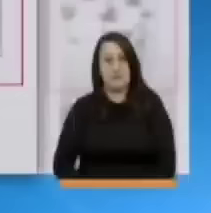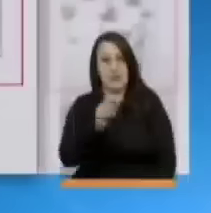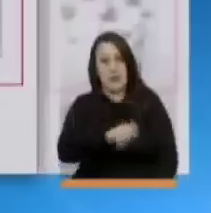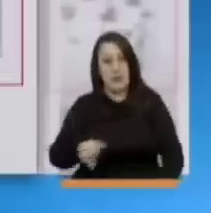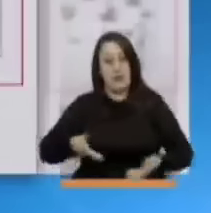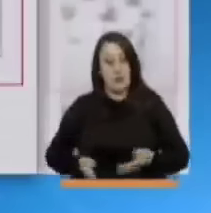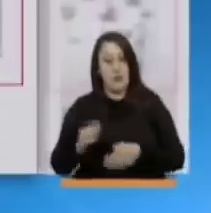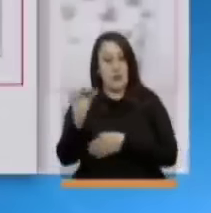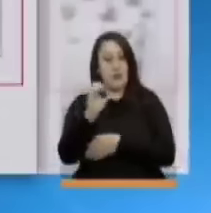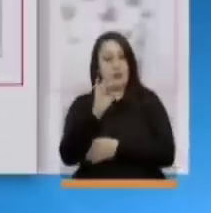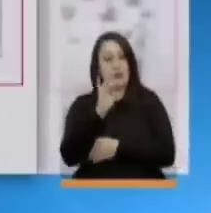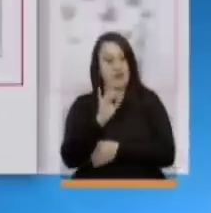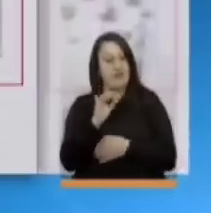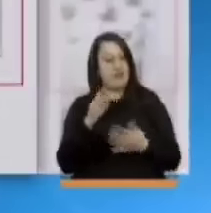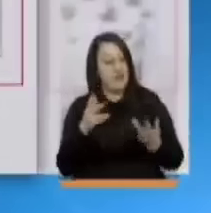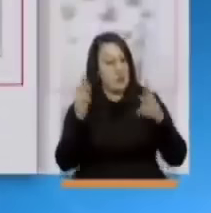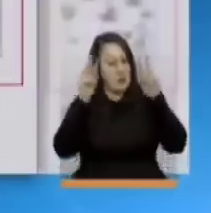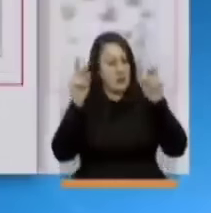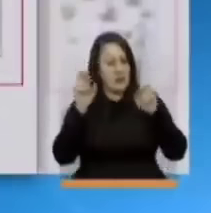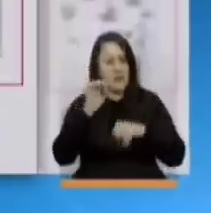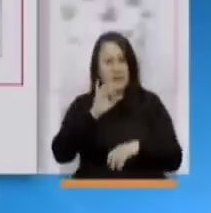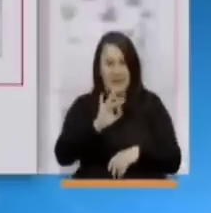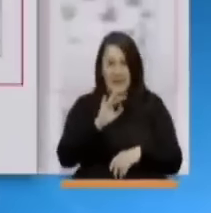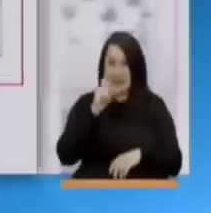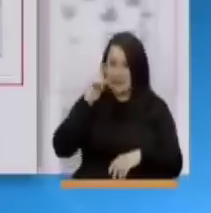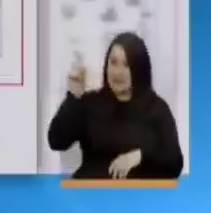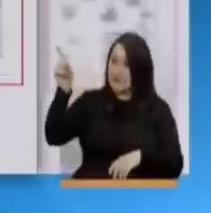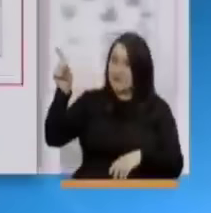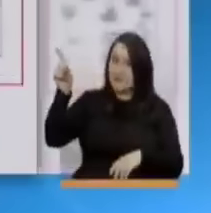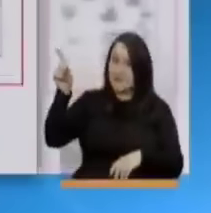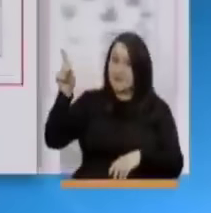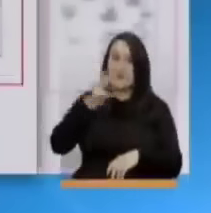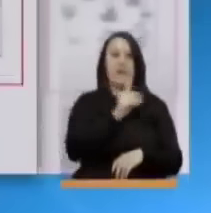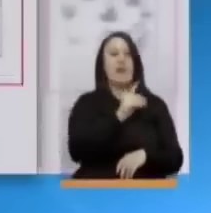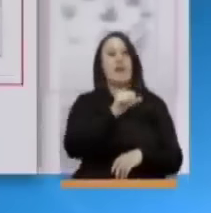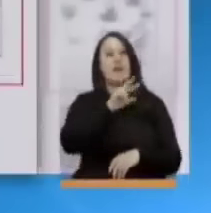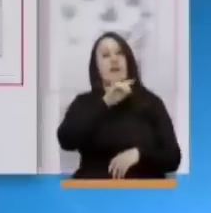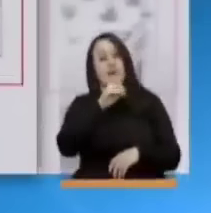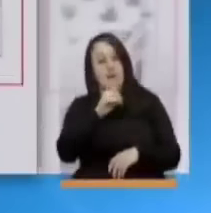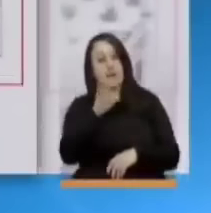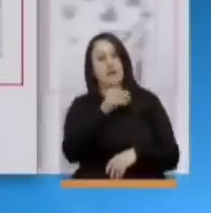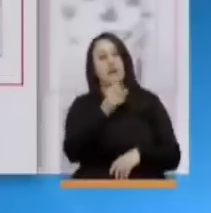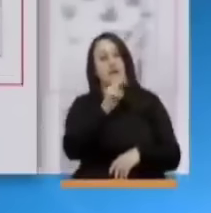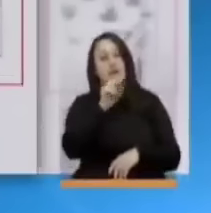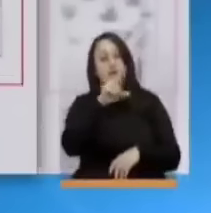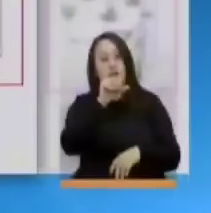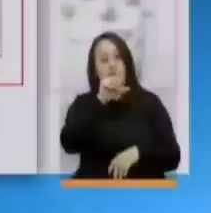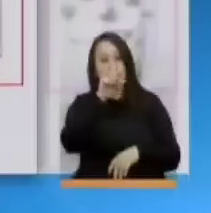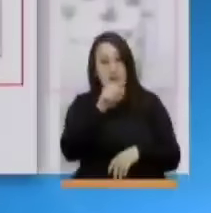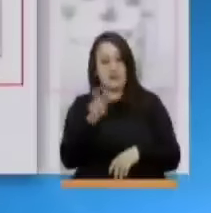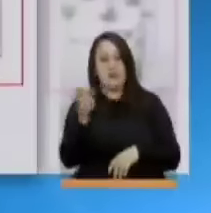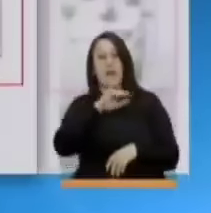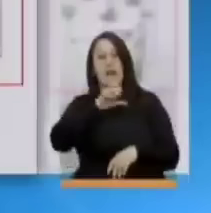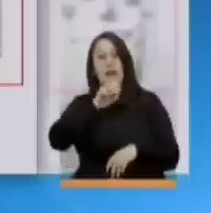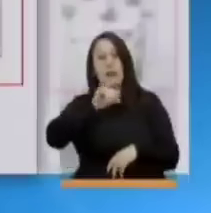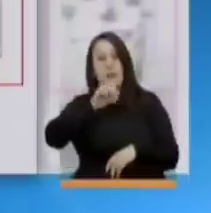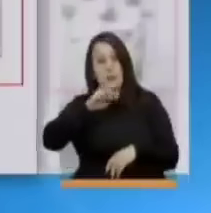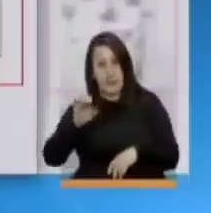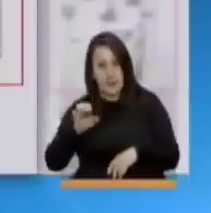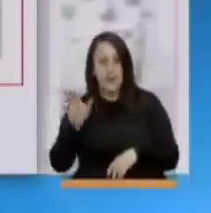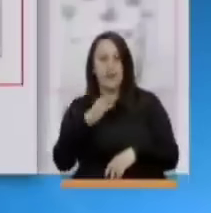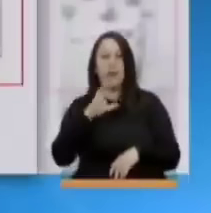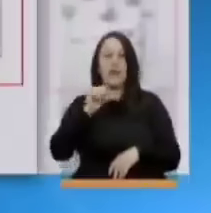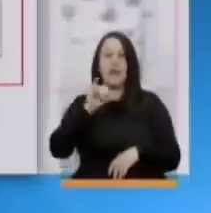Panamá, específicamente en el caso 3, Hacking Team, David Gamboa González, Hugo Fernando Ardila Miranda y Jaime Caicedo Gorlovetsky, también